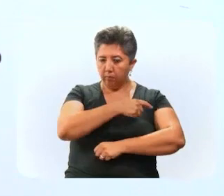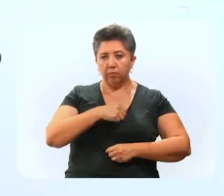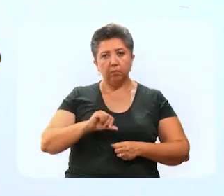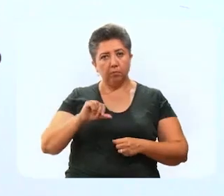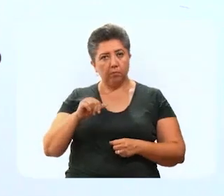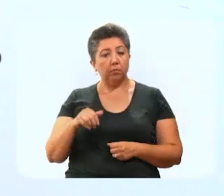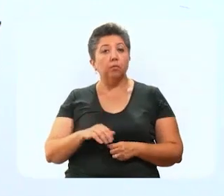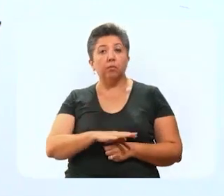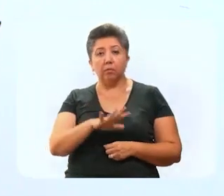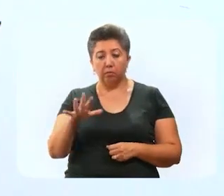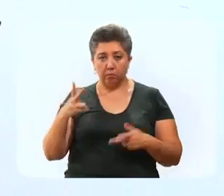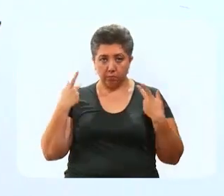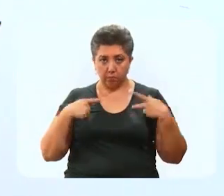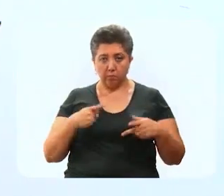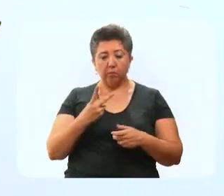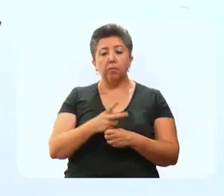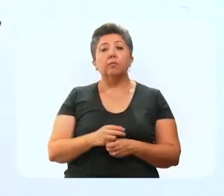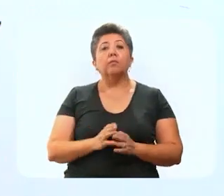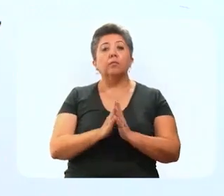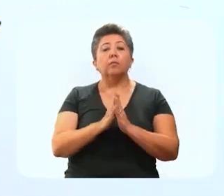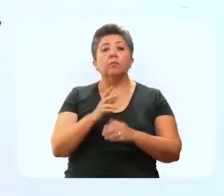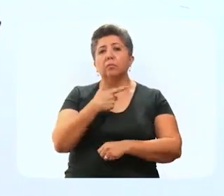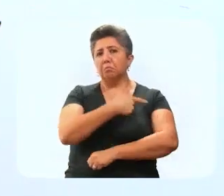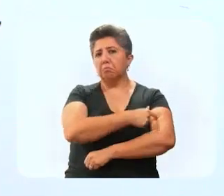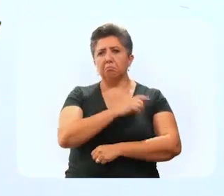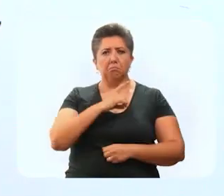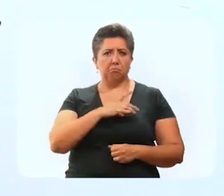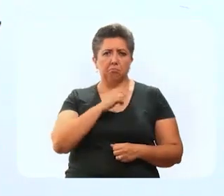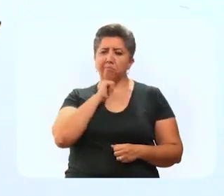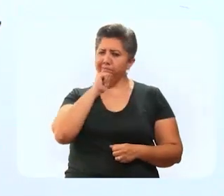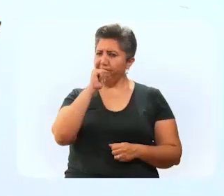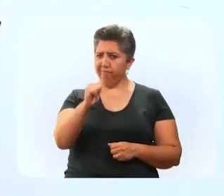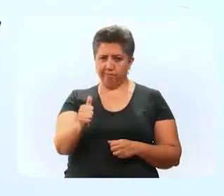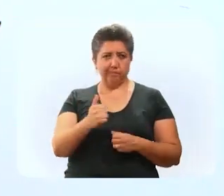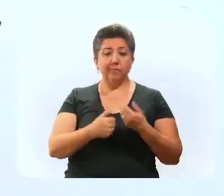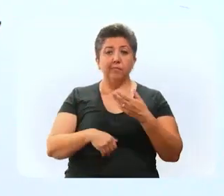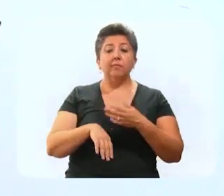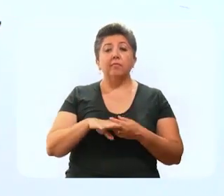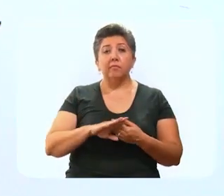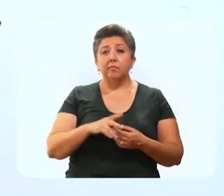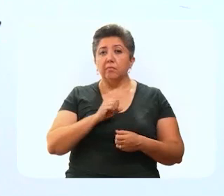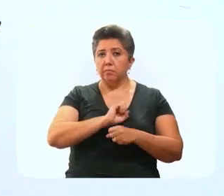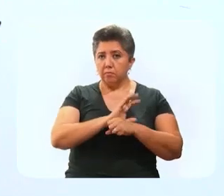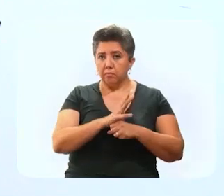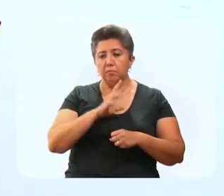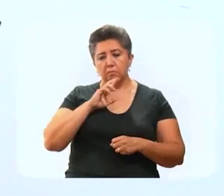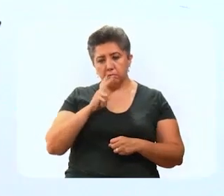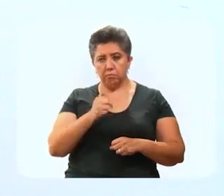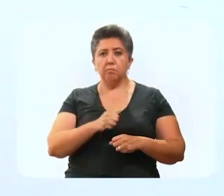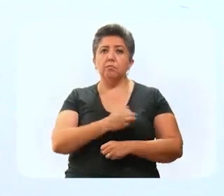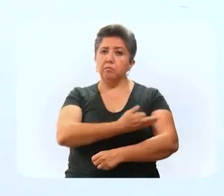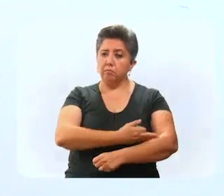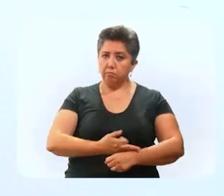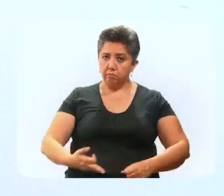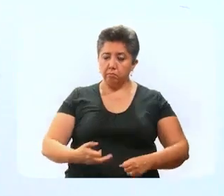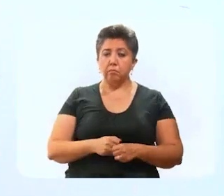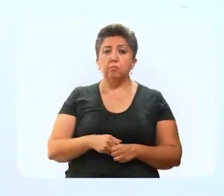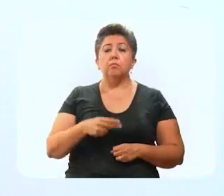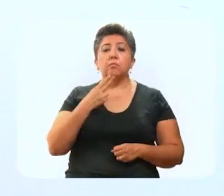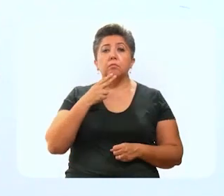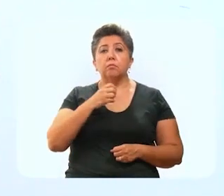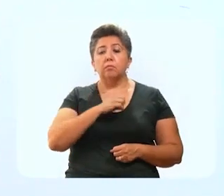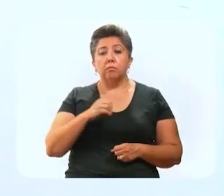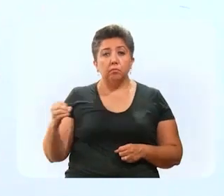las demás personas. Los invitamos a vacunarse sin temor para proteger nuestra salud y la de nuestras familias. Se reitera el